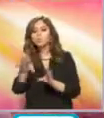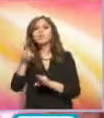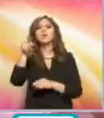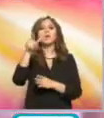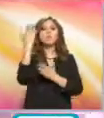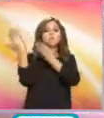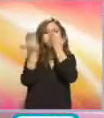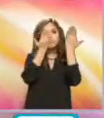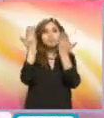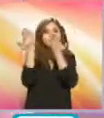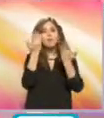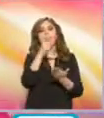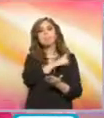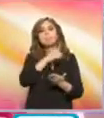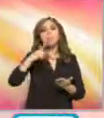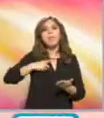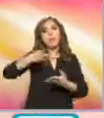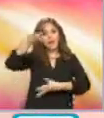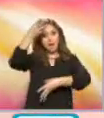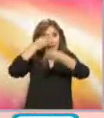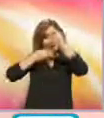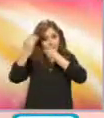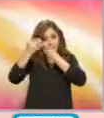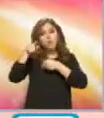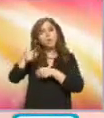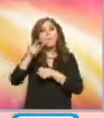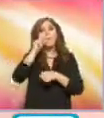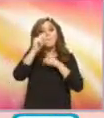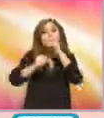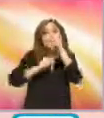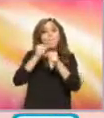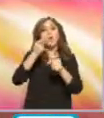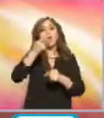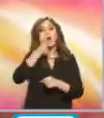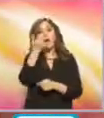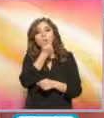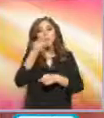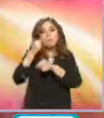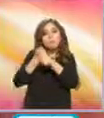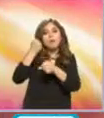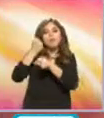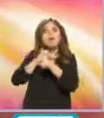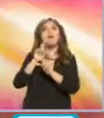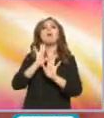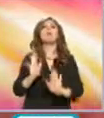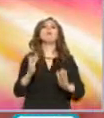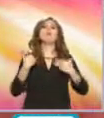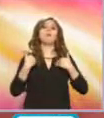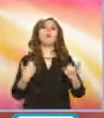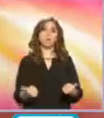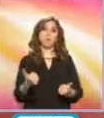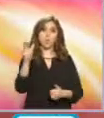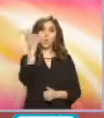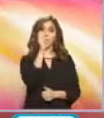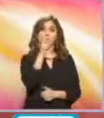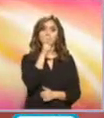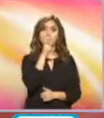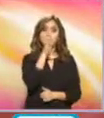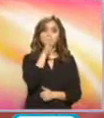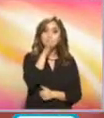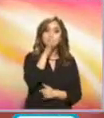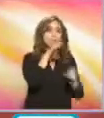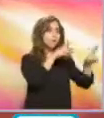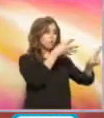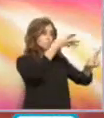Necesitamos con la práctica que mejore. Entonces, cuando tú encuentras la visión del profesor, yo creo que apoyas de mejor manera el trabajo que se